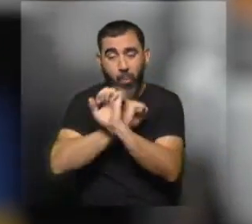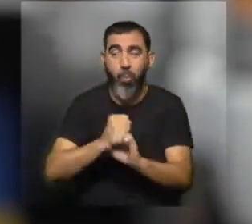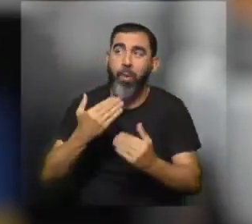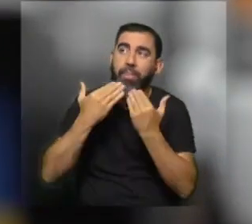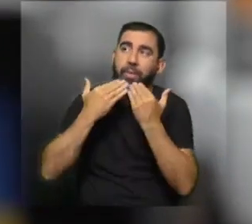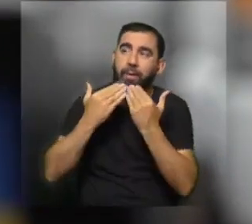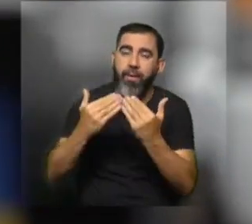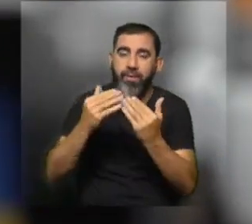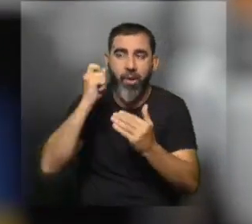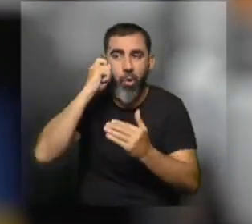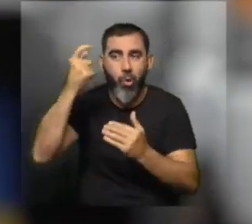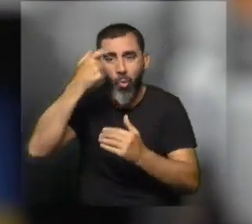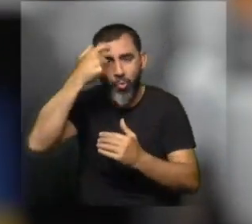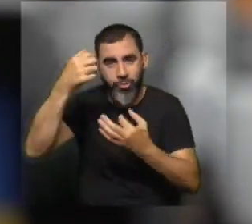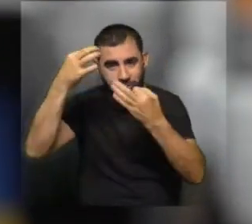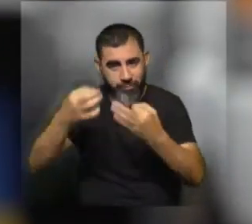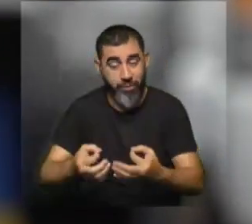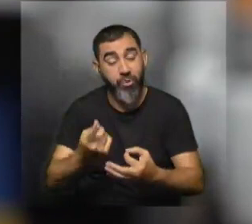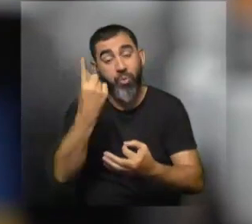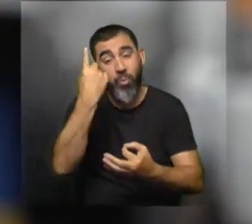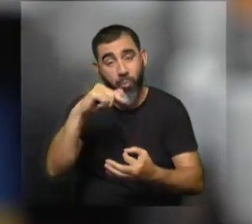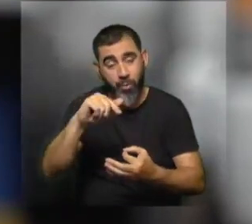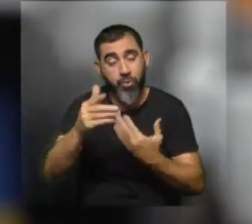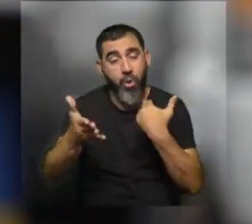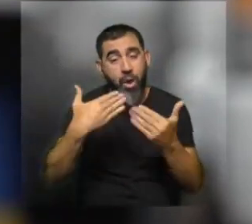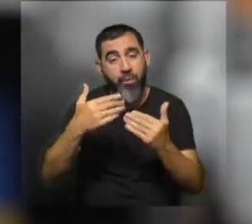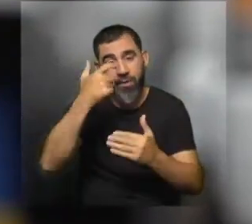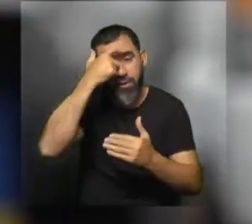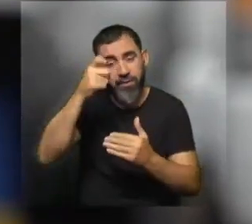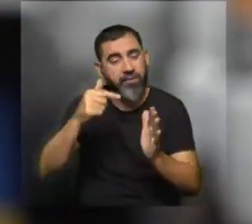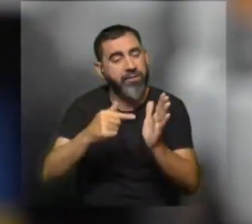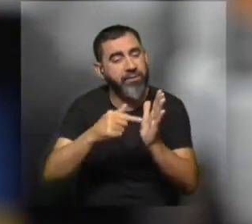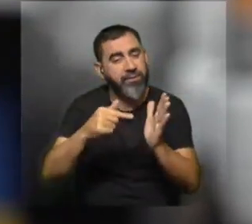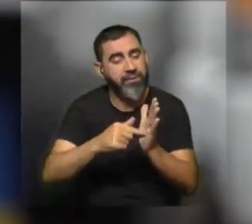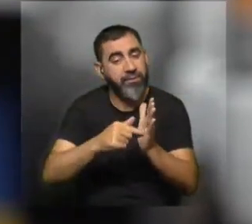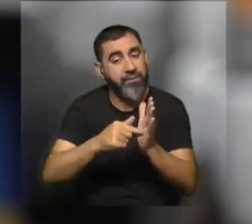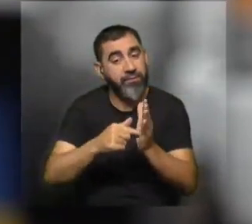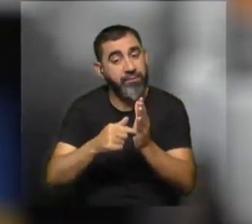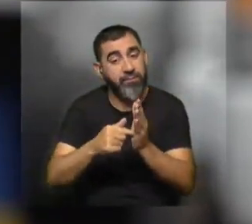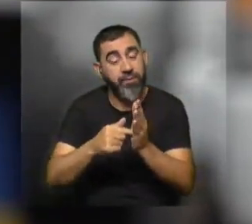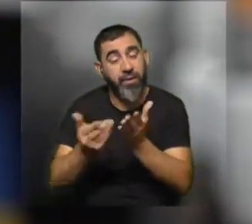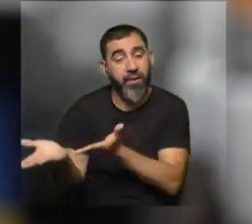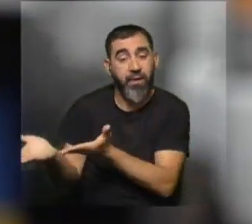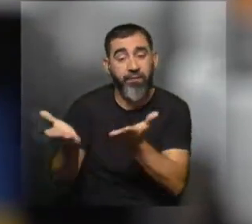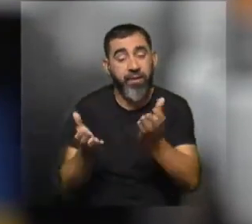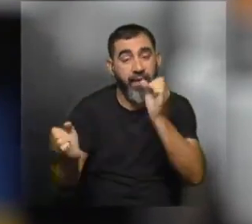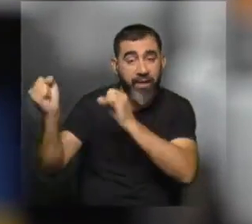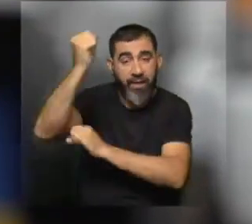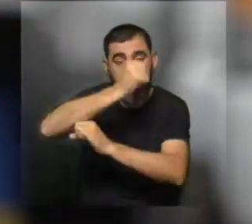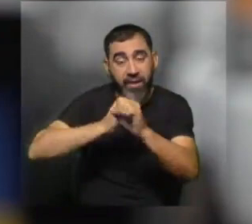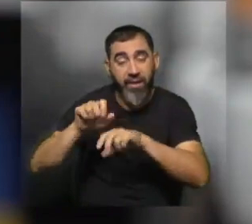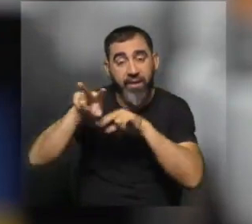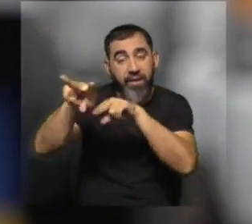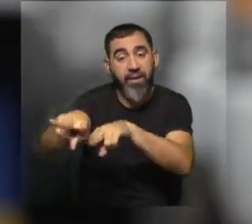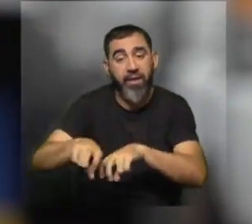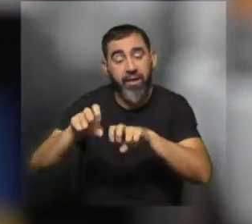tuviéramos el conocimiento científico. Por eso hoy vamos a hablar de una ciencia en particular e invitamos a la ingeniera agrónoma Joana Lado para hablar